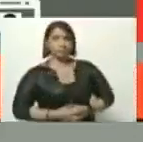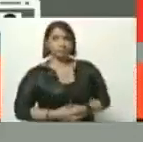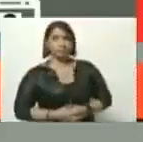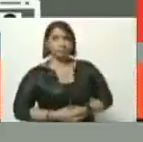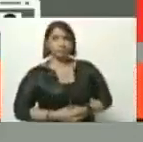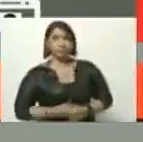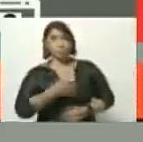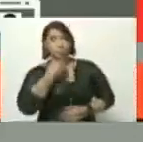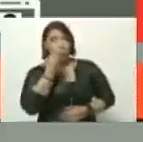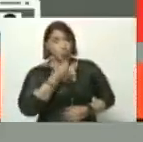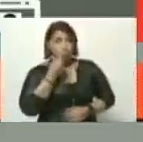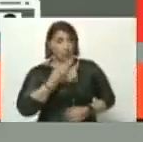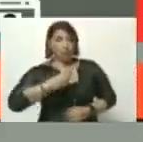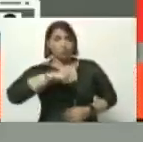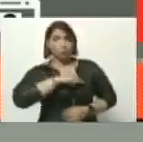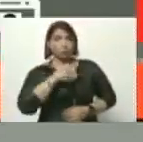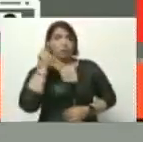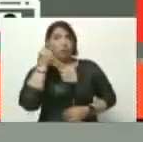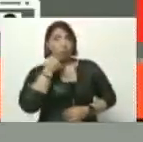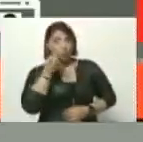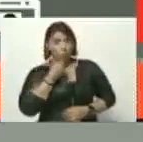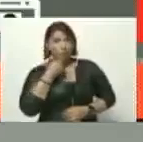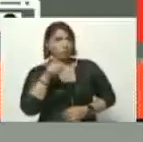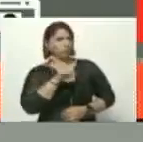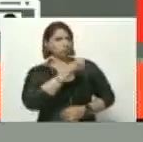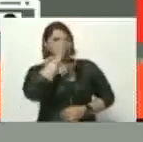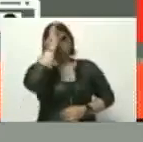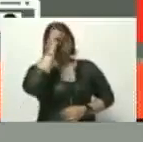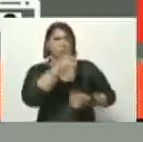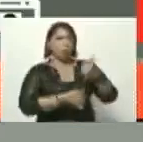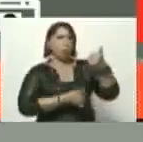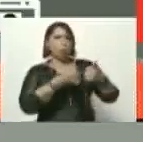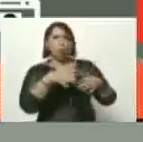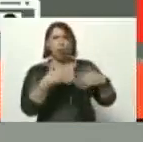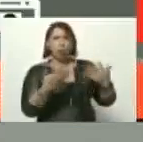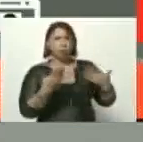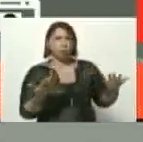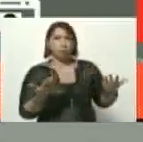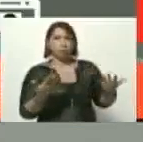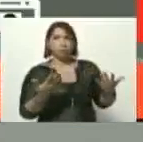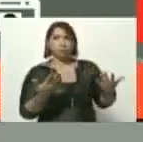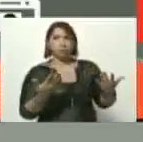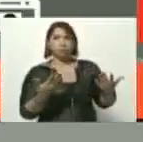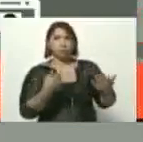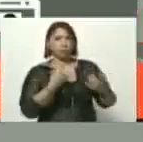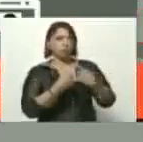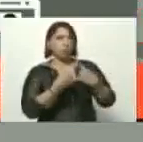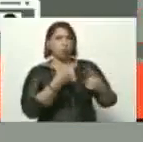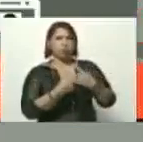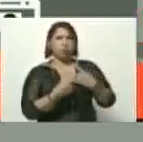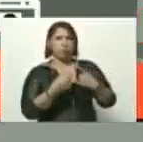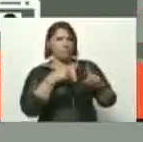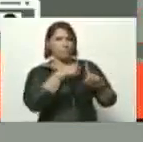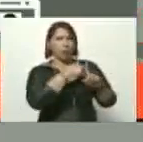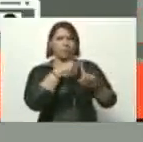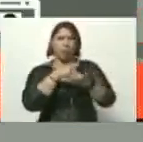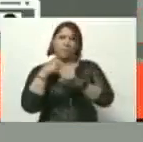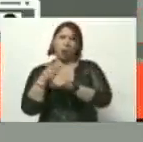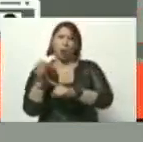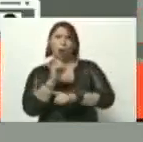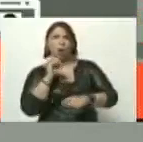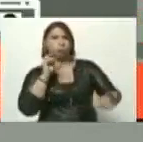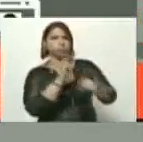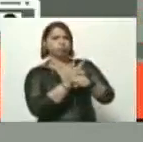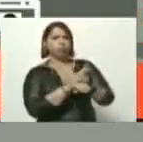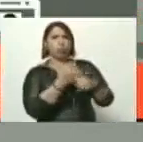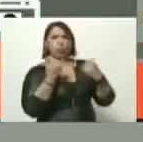las jóvenes. Nuestras jóvenes no saben cuándo, por ejemplo, en el noviazgo son agredidas y son violentadas. Y es